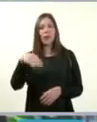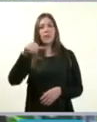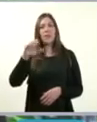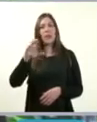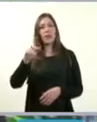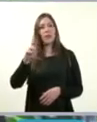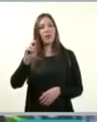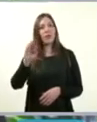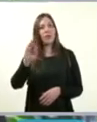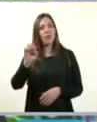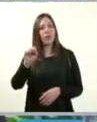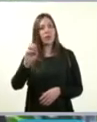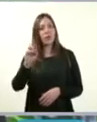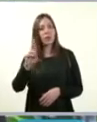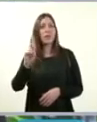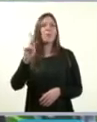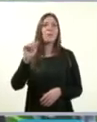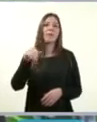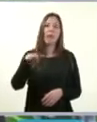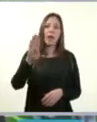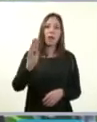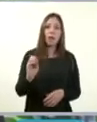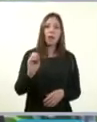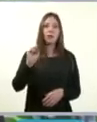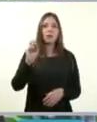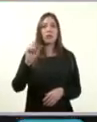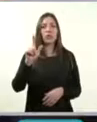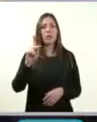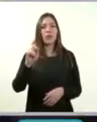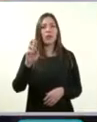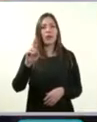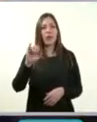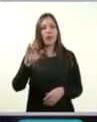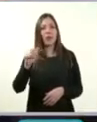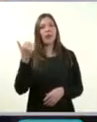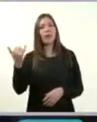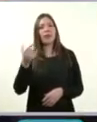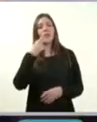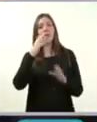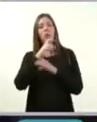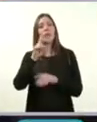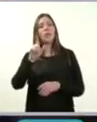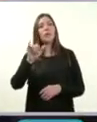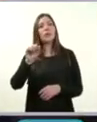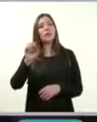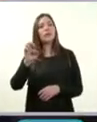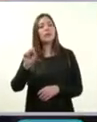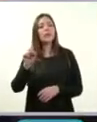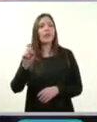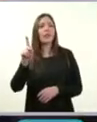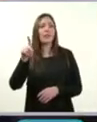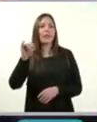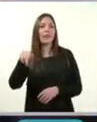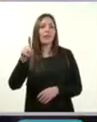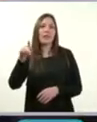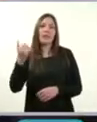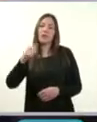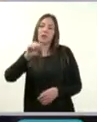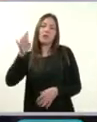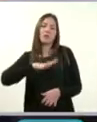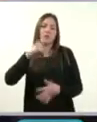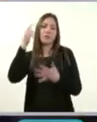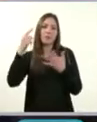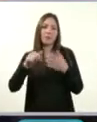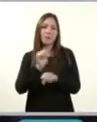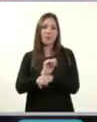Professor, Torreblanca, Pambo, Transx, Sol Pereira y Ulises de Kinky, entre otros. Oye, Nicole, y además, bueno, de disfrutar el concierto, disfrutar a todos